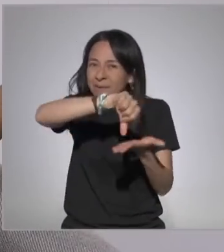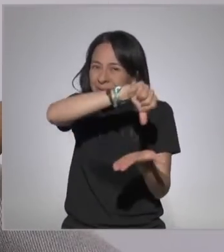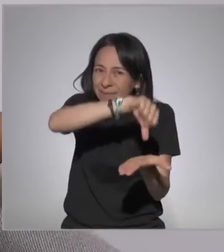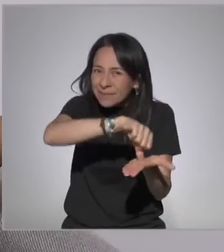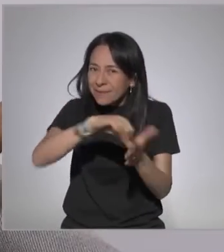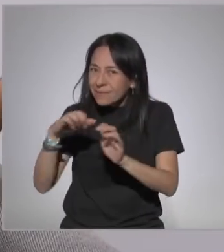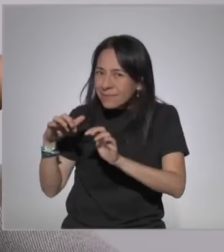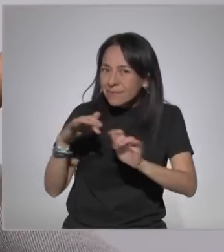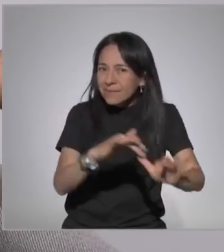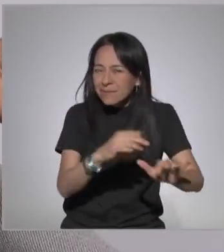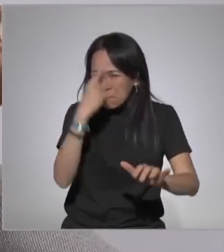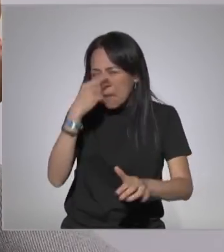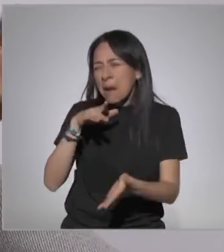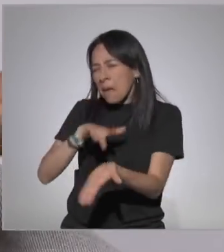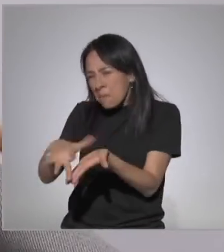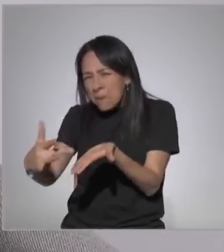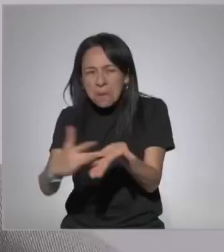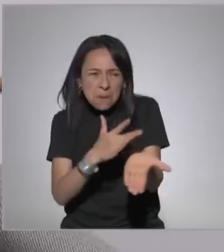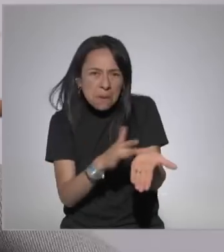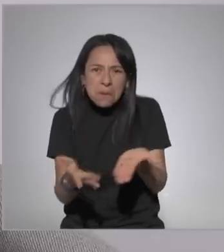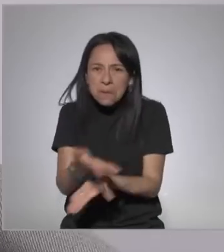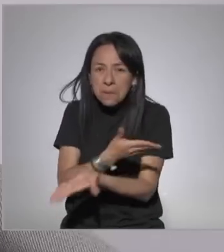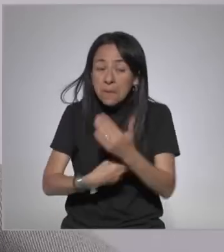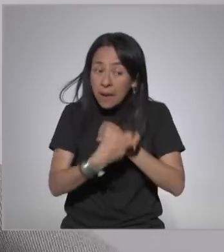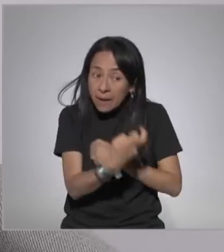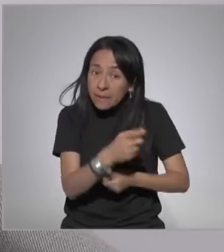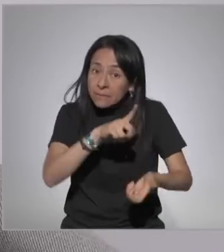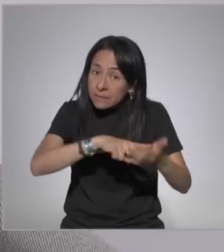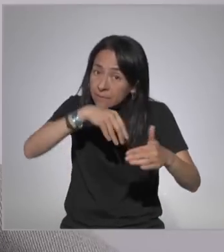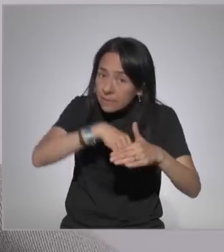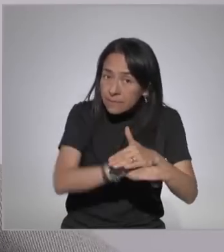que vamos conociendo, se van generando también